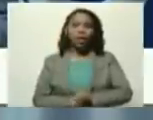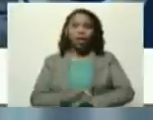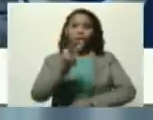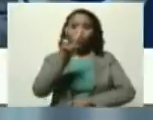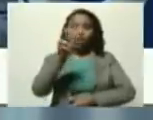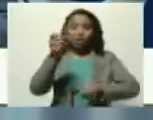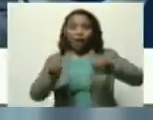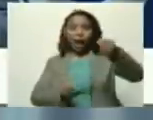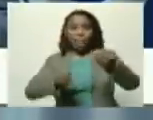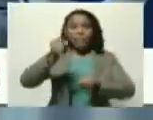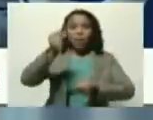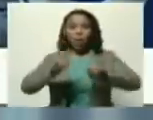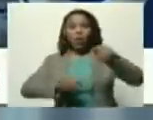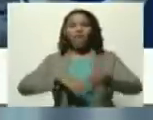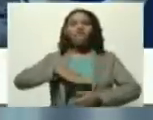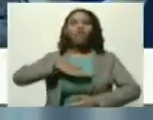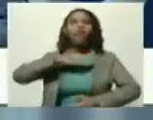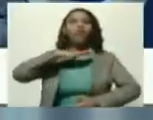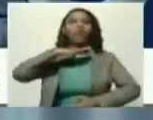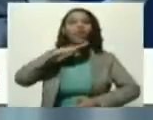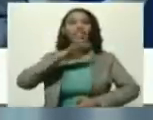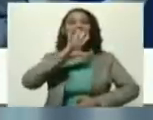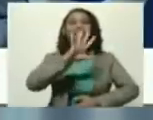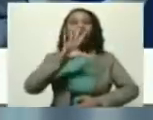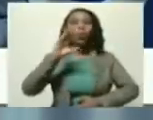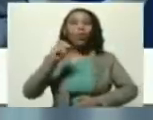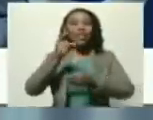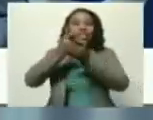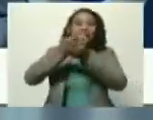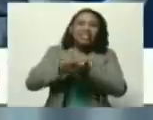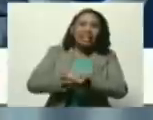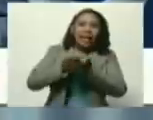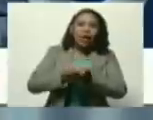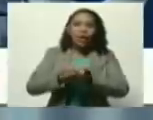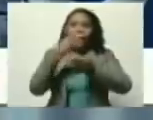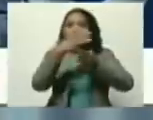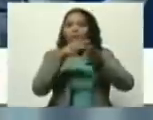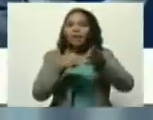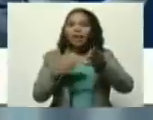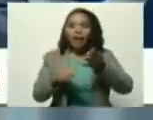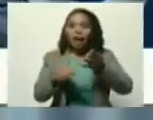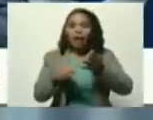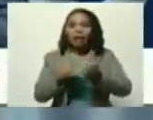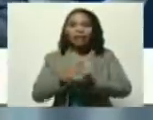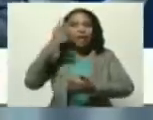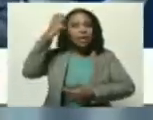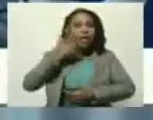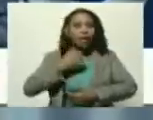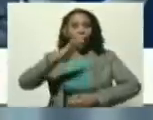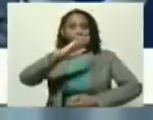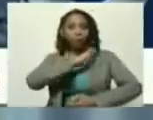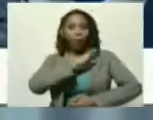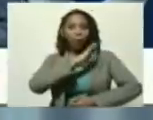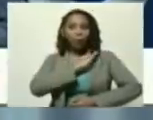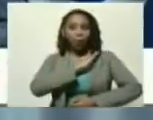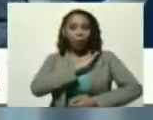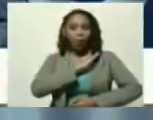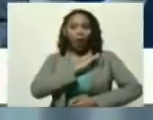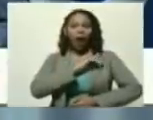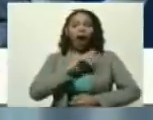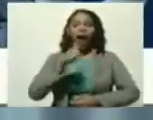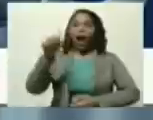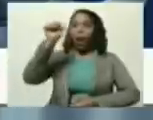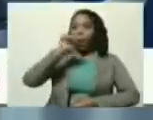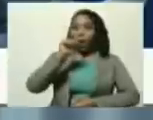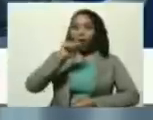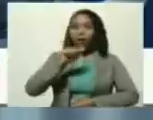gandolas contentivas de 50 toneladas de material ferroso perteneciente a Hidrocapital.